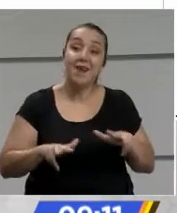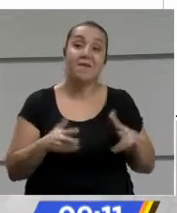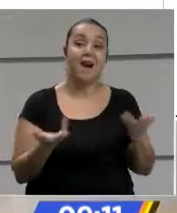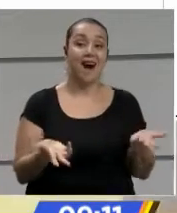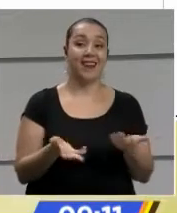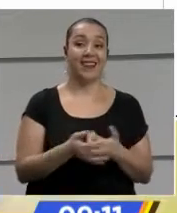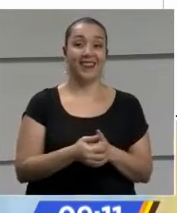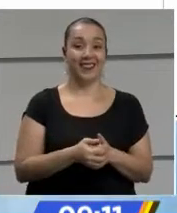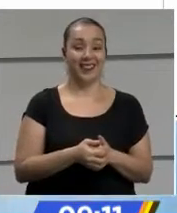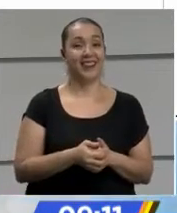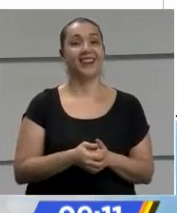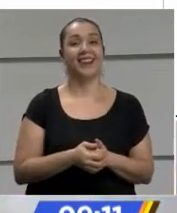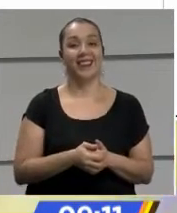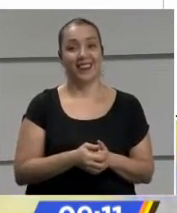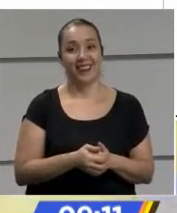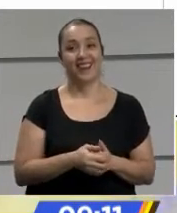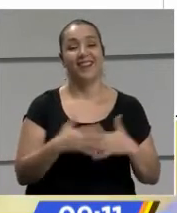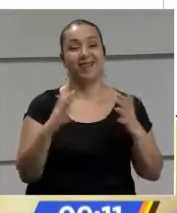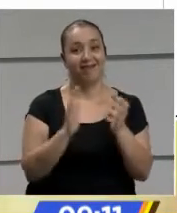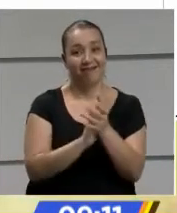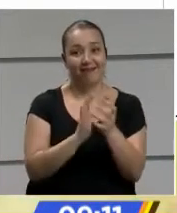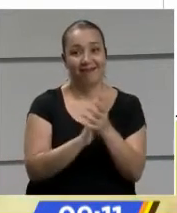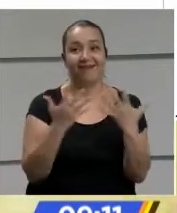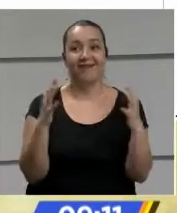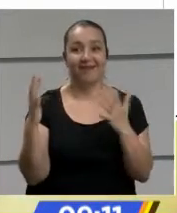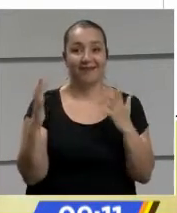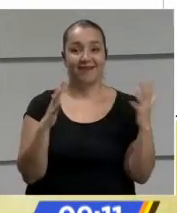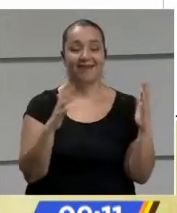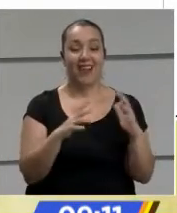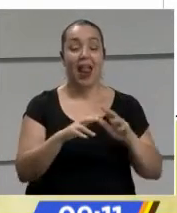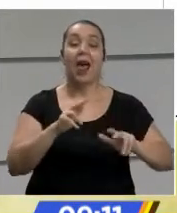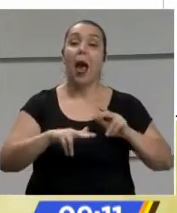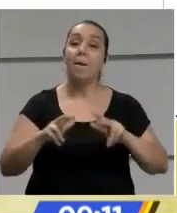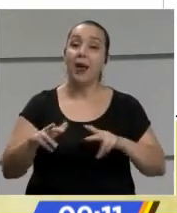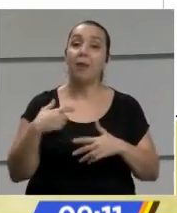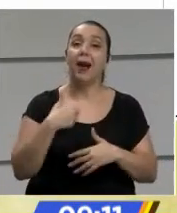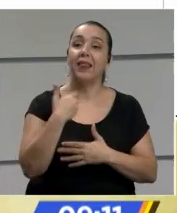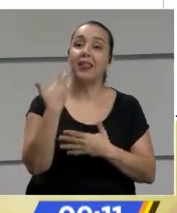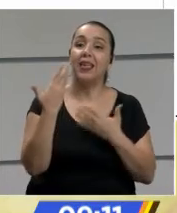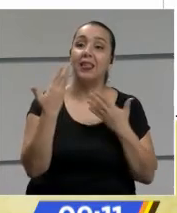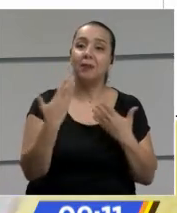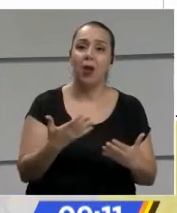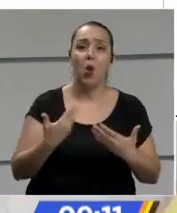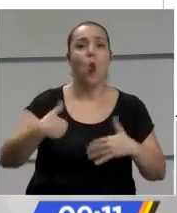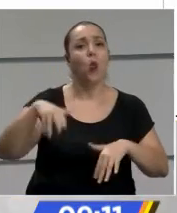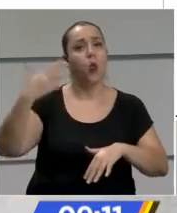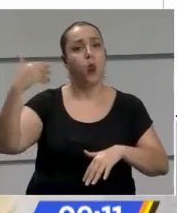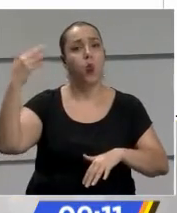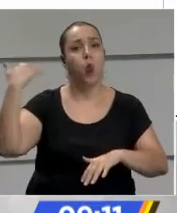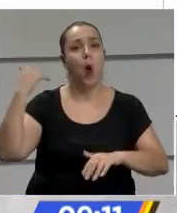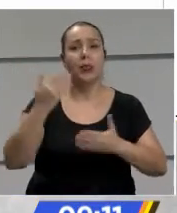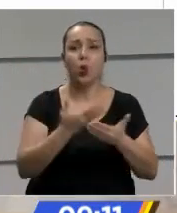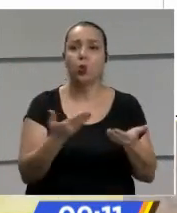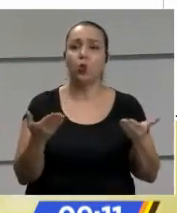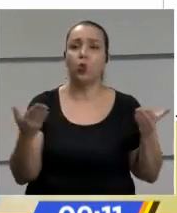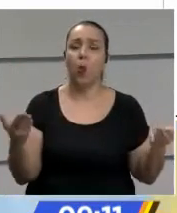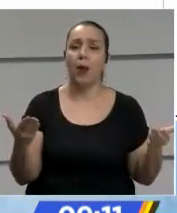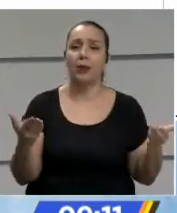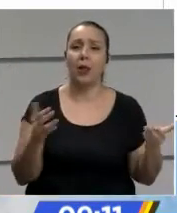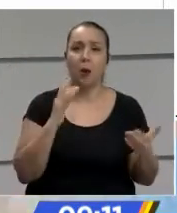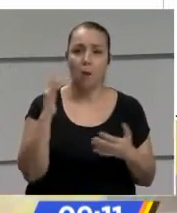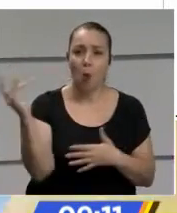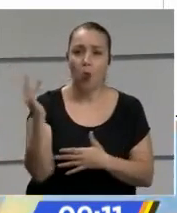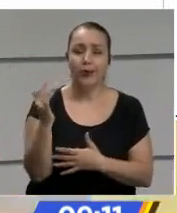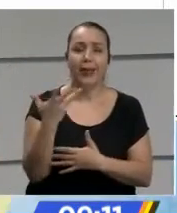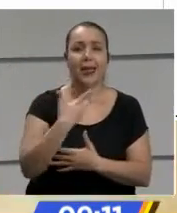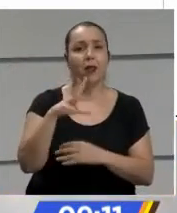¡Marimba! ¡Por supuesto! La marimba. La marimba fue uno de los instrumentos que se